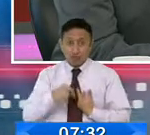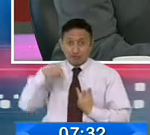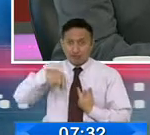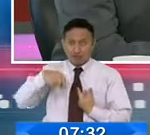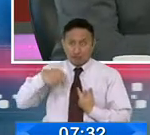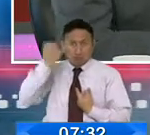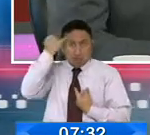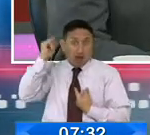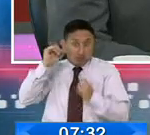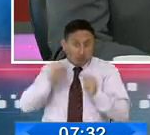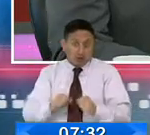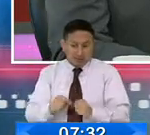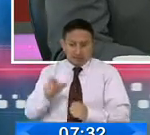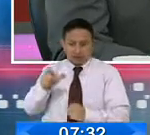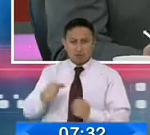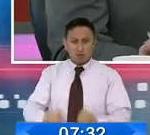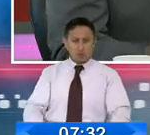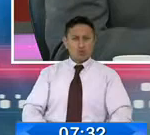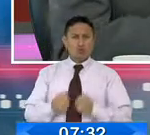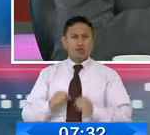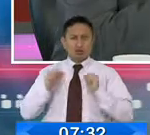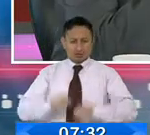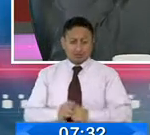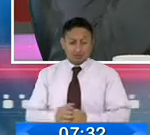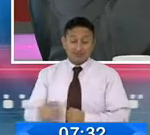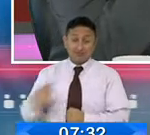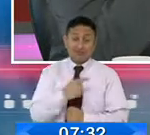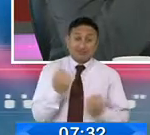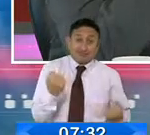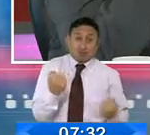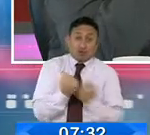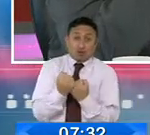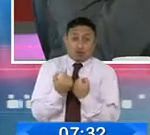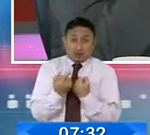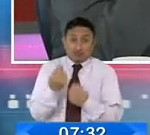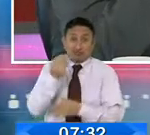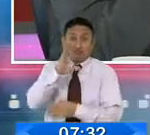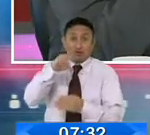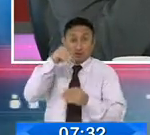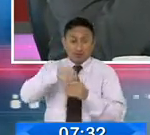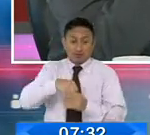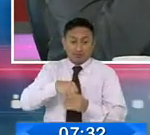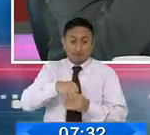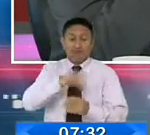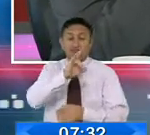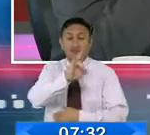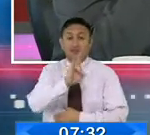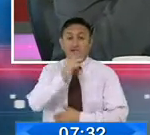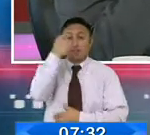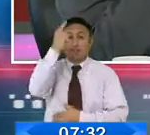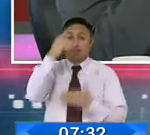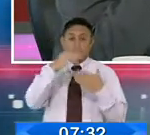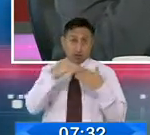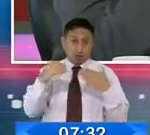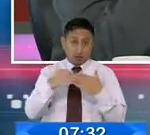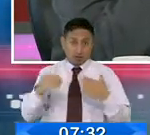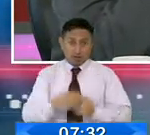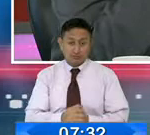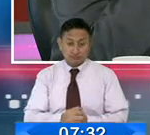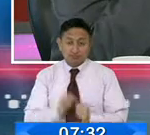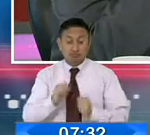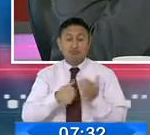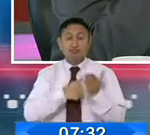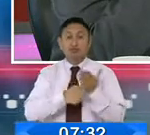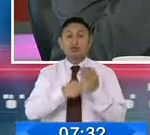para esos valientes, nace este fondo. Tenemos recursos asignados de 7 millones de dólares con el Ministerio